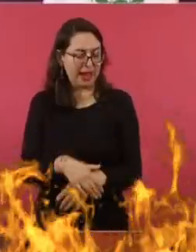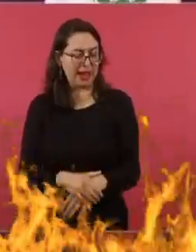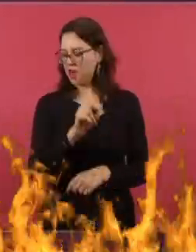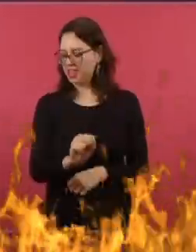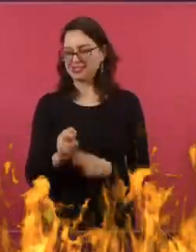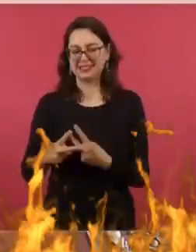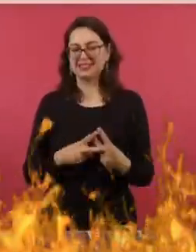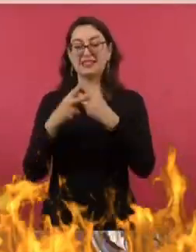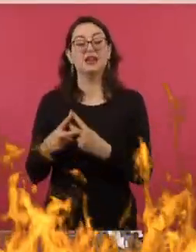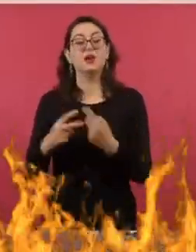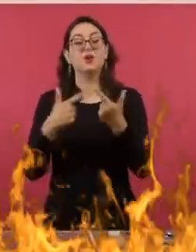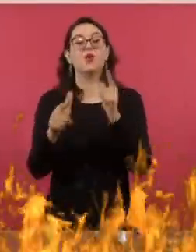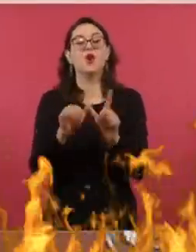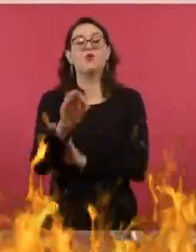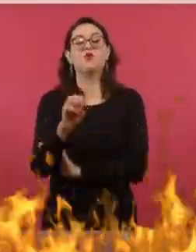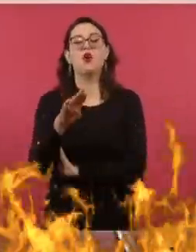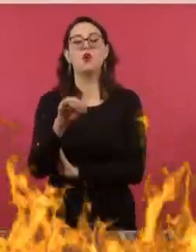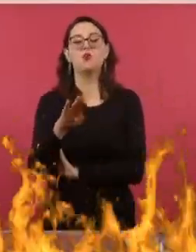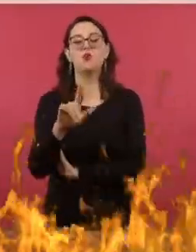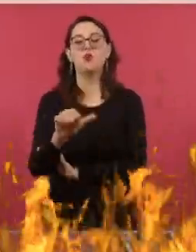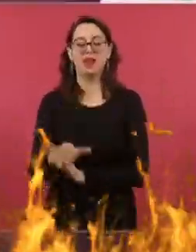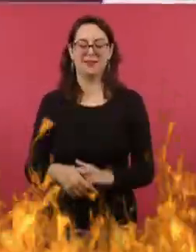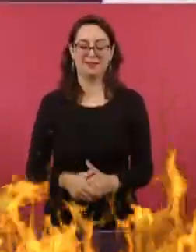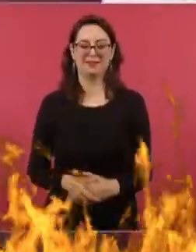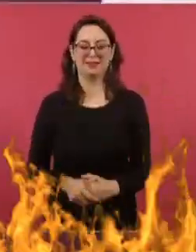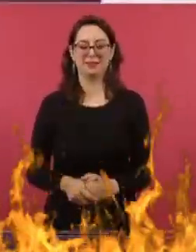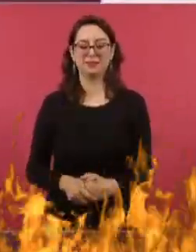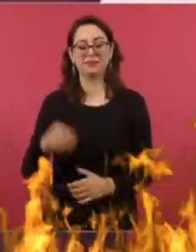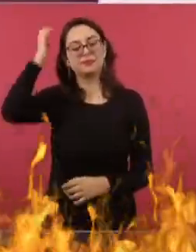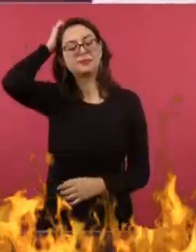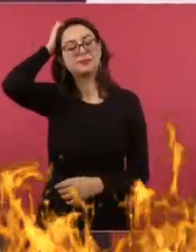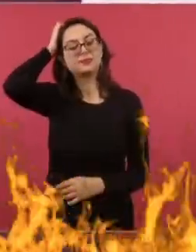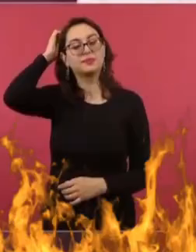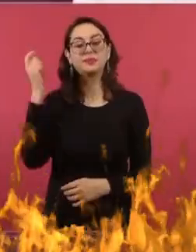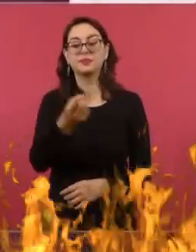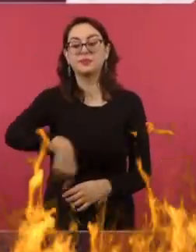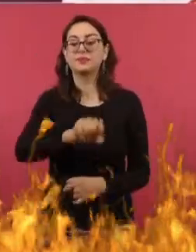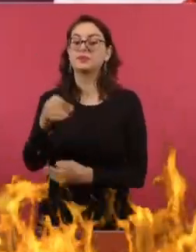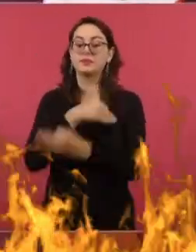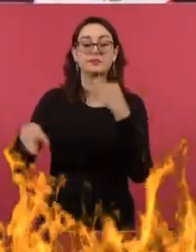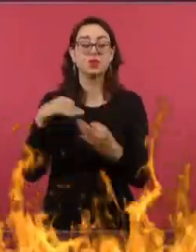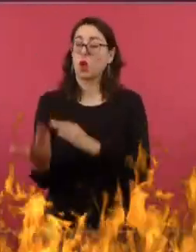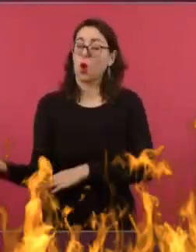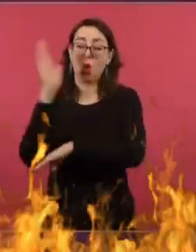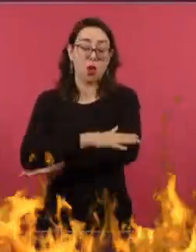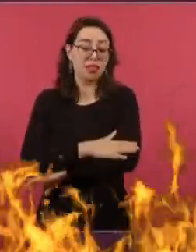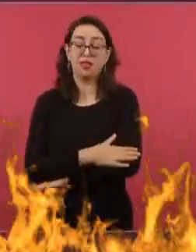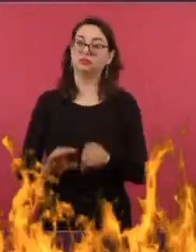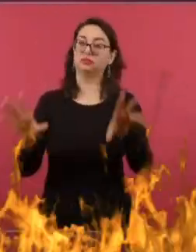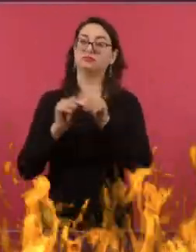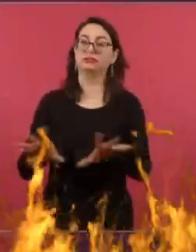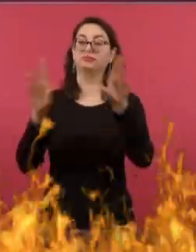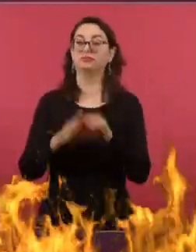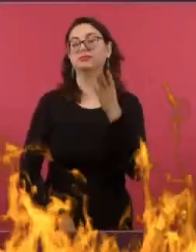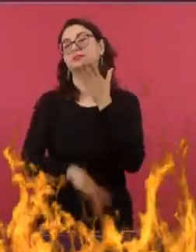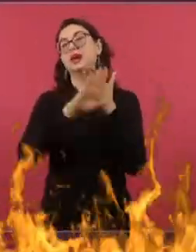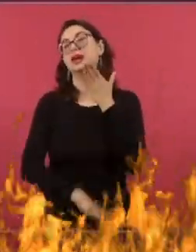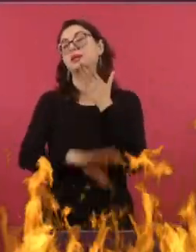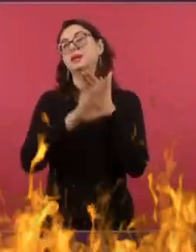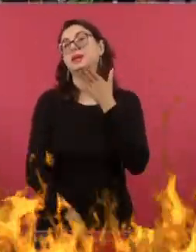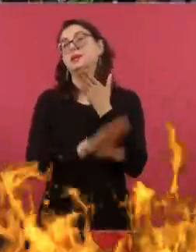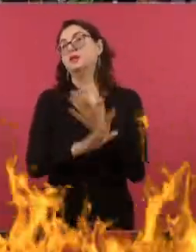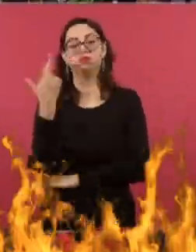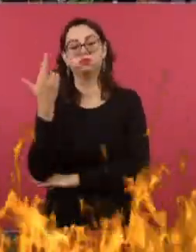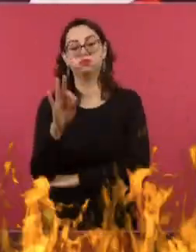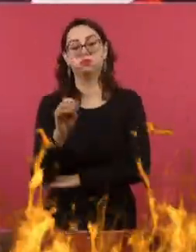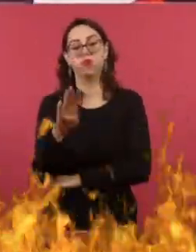Azucena. Fórmula que ahí es nado sincronizado desde que amanece hasta medianoche. Todos los programas